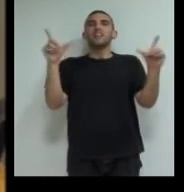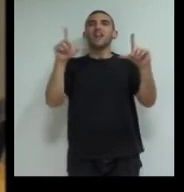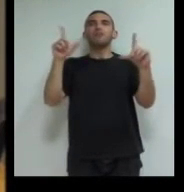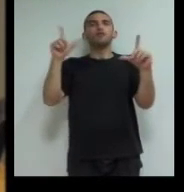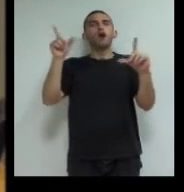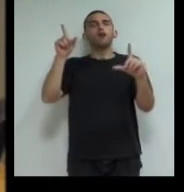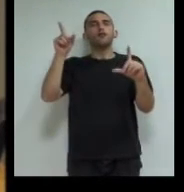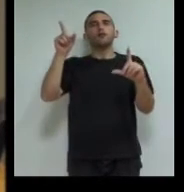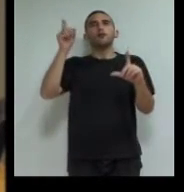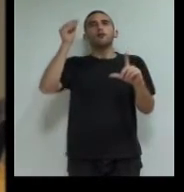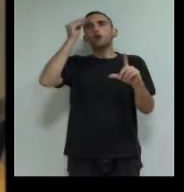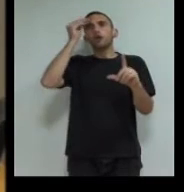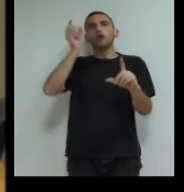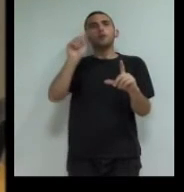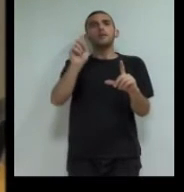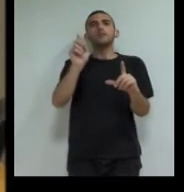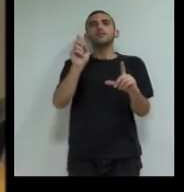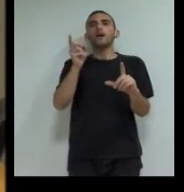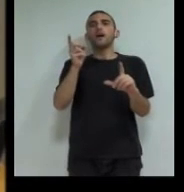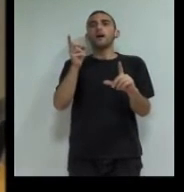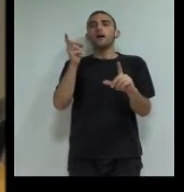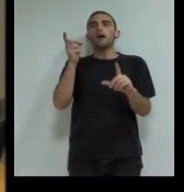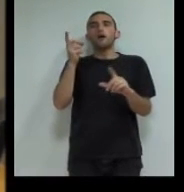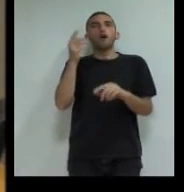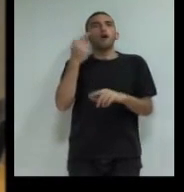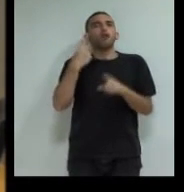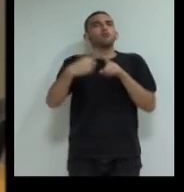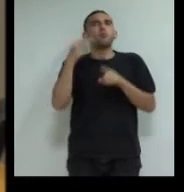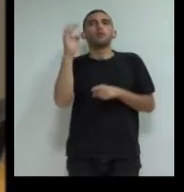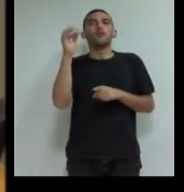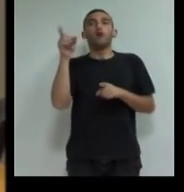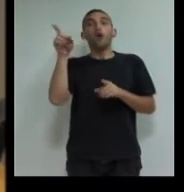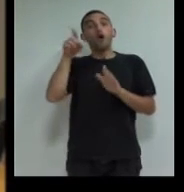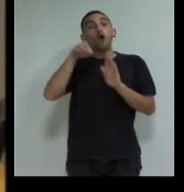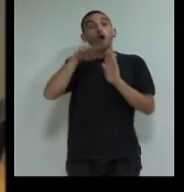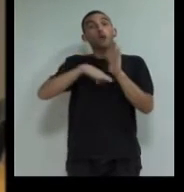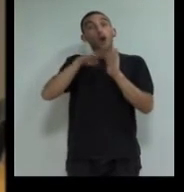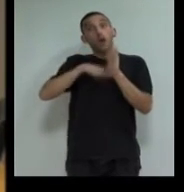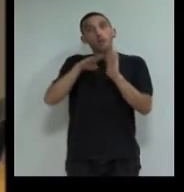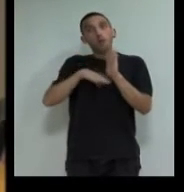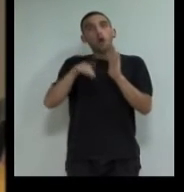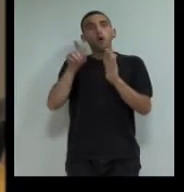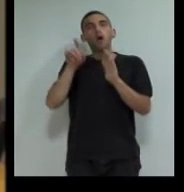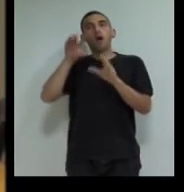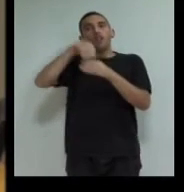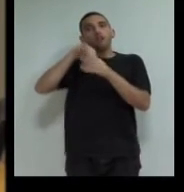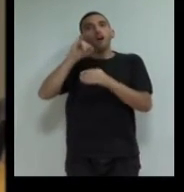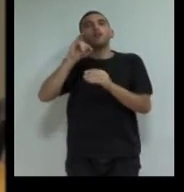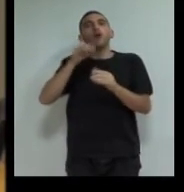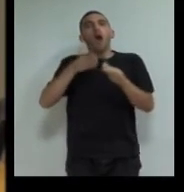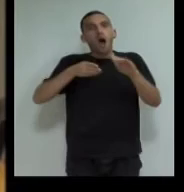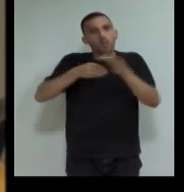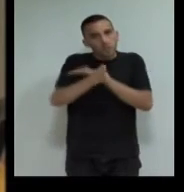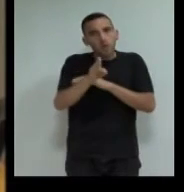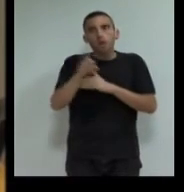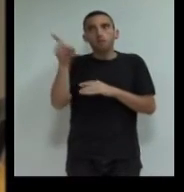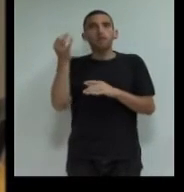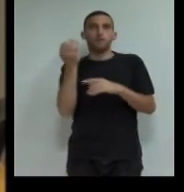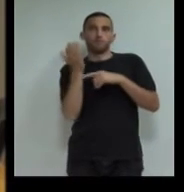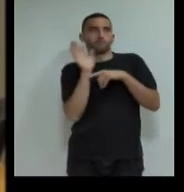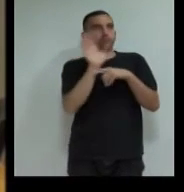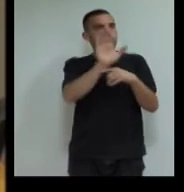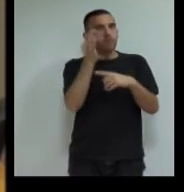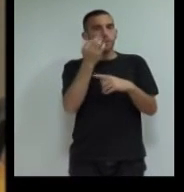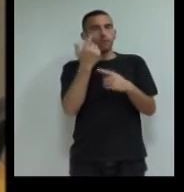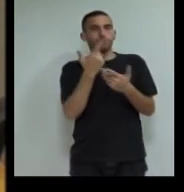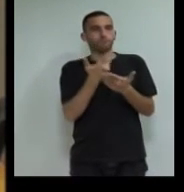un activo el comunicar que su programación es accesible, cuando en realidad lo es? Es